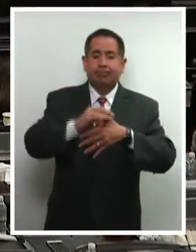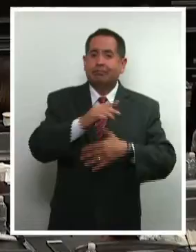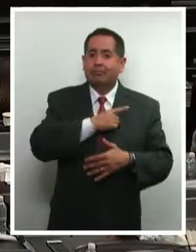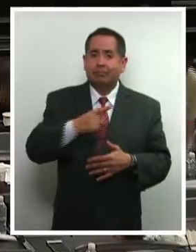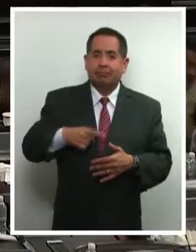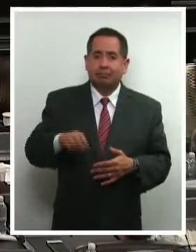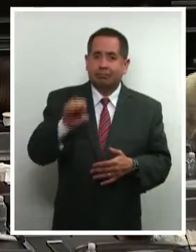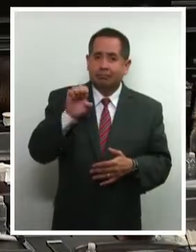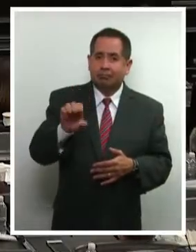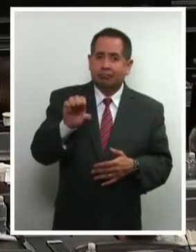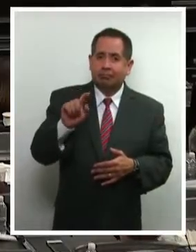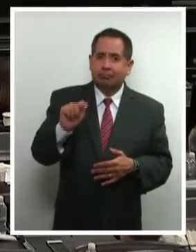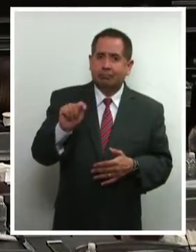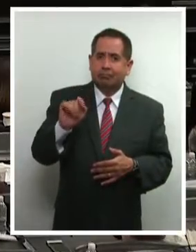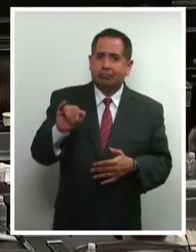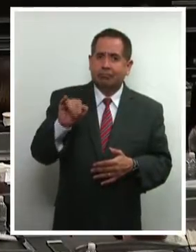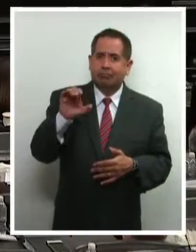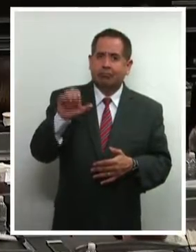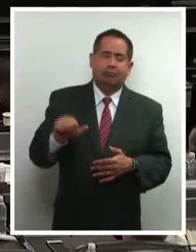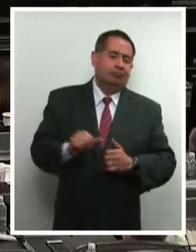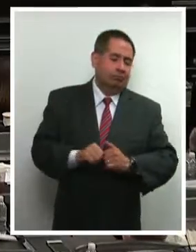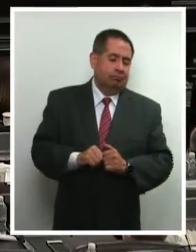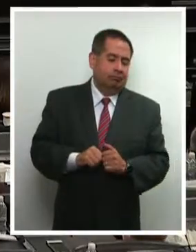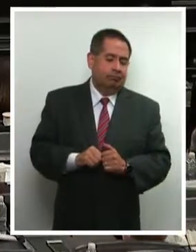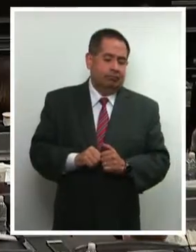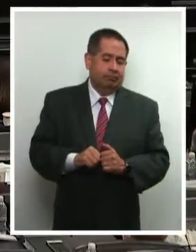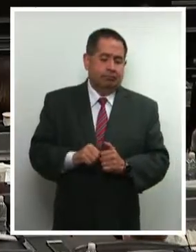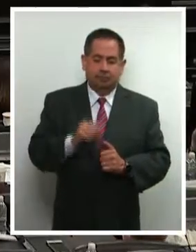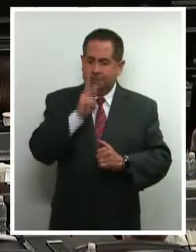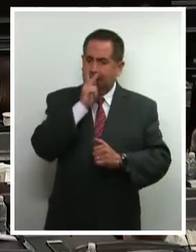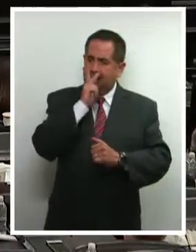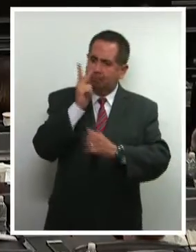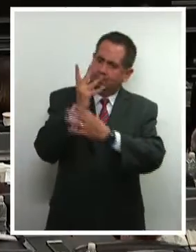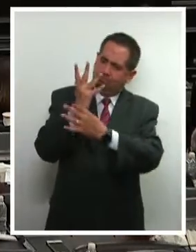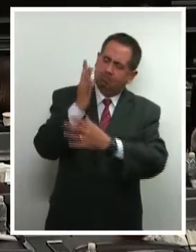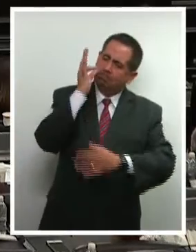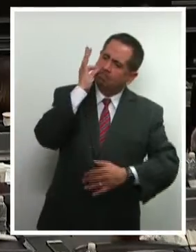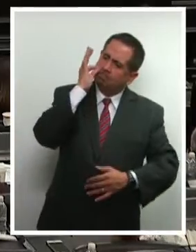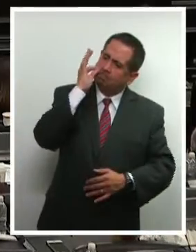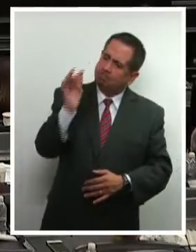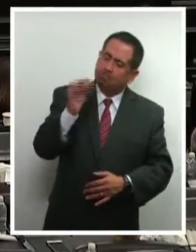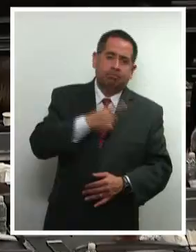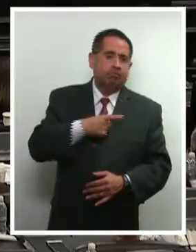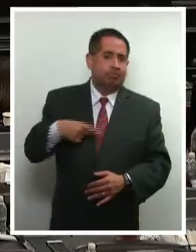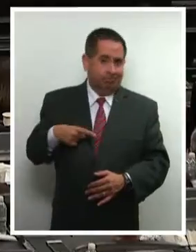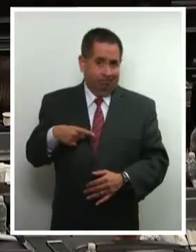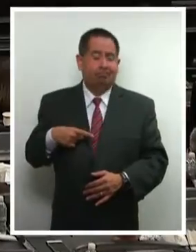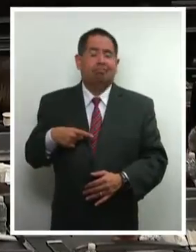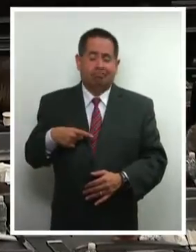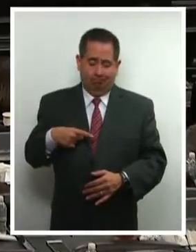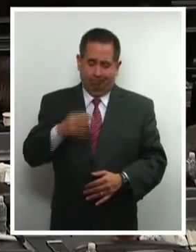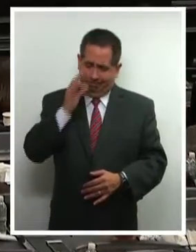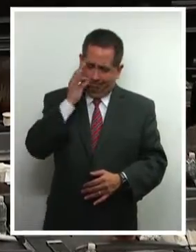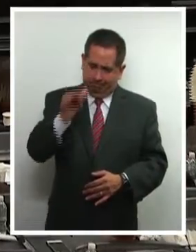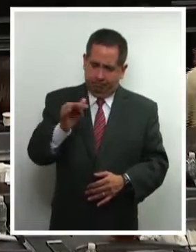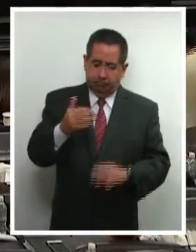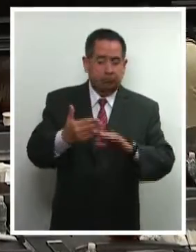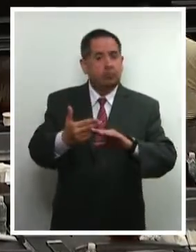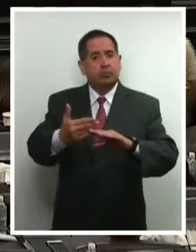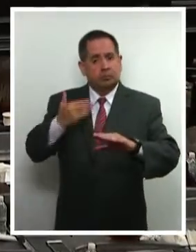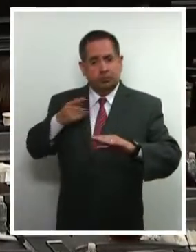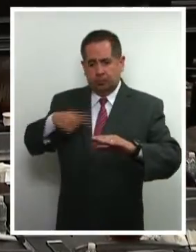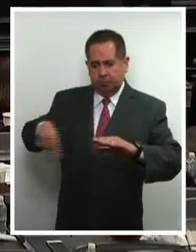ética. La palabra se honra. Hemos trabajado en